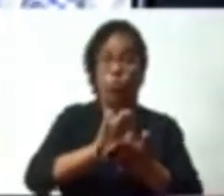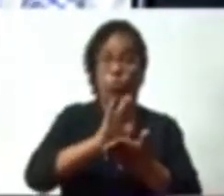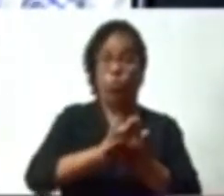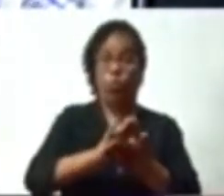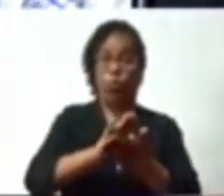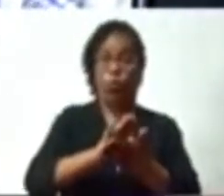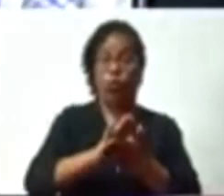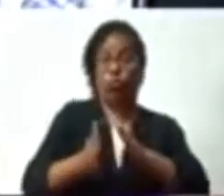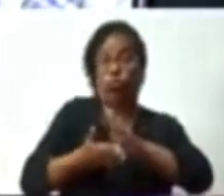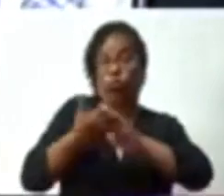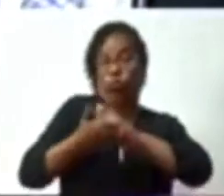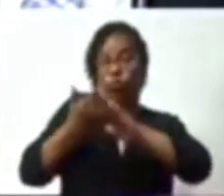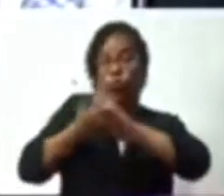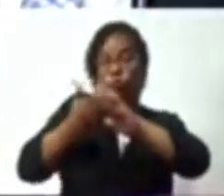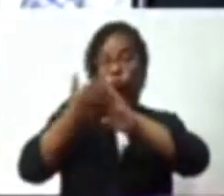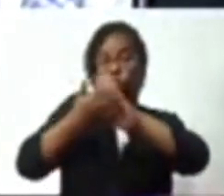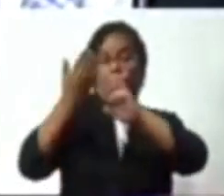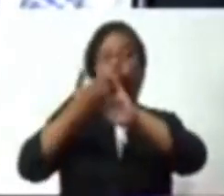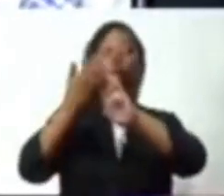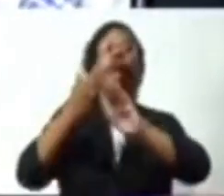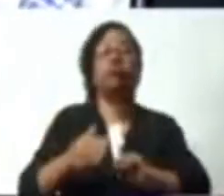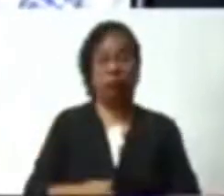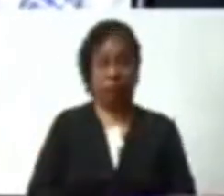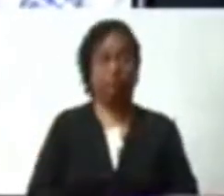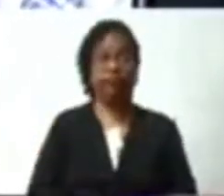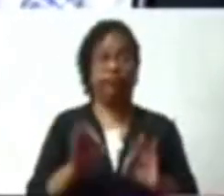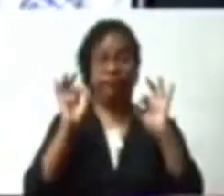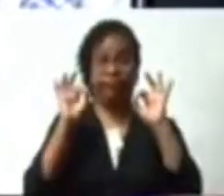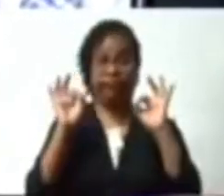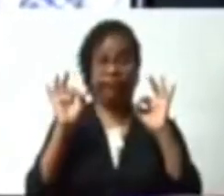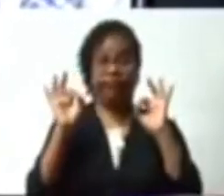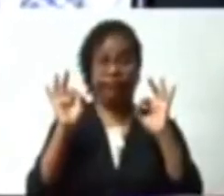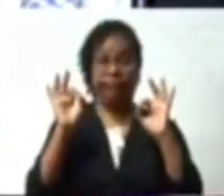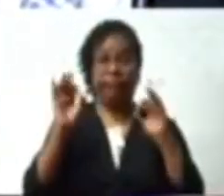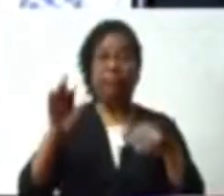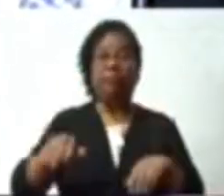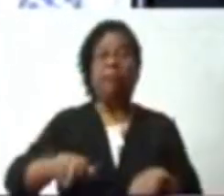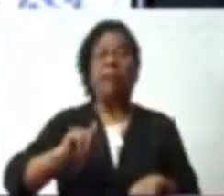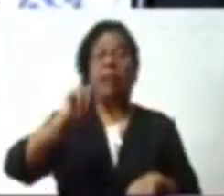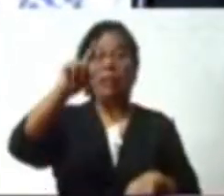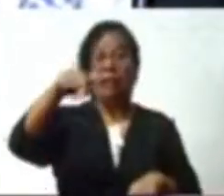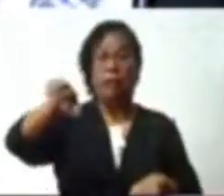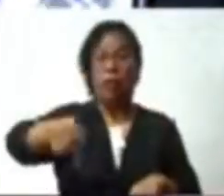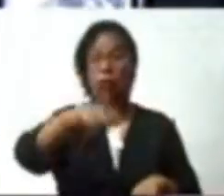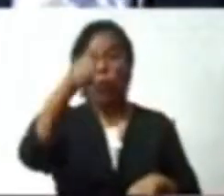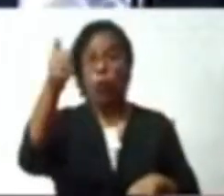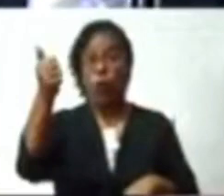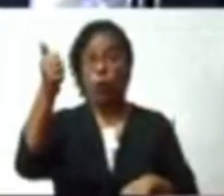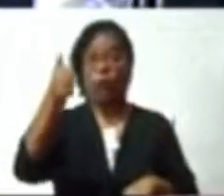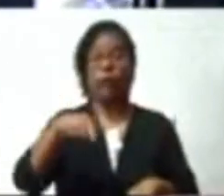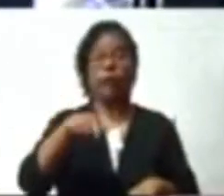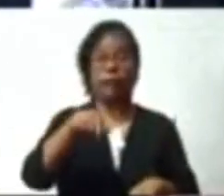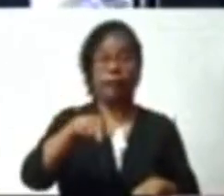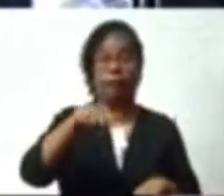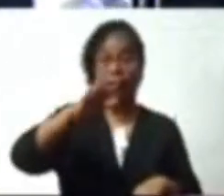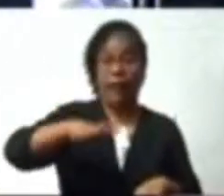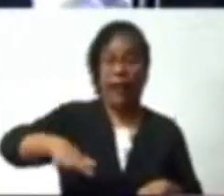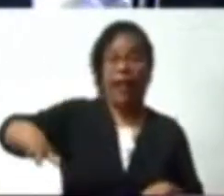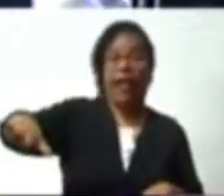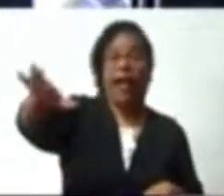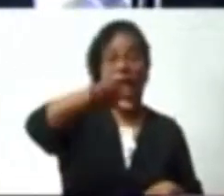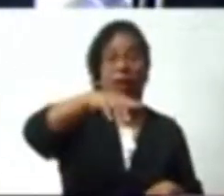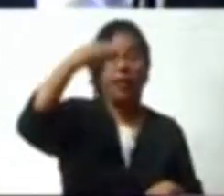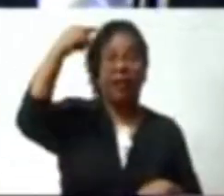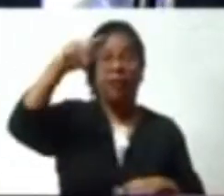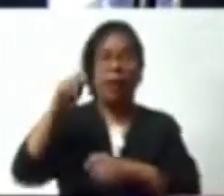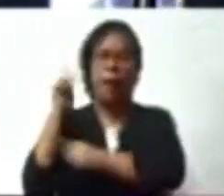millones de pesos. Pero seguimos con la inauguración del Play del Distrito Municipal de Las Galeras